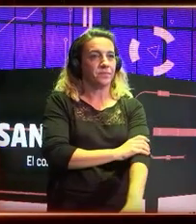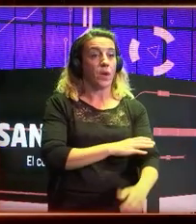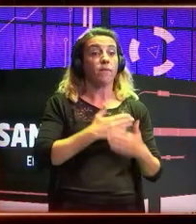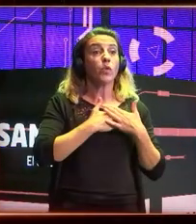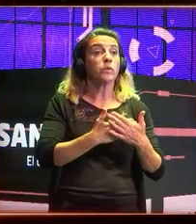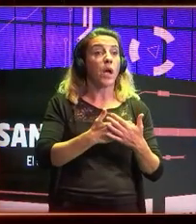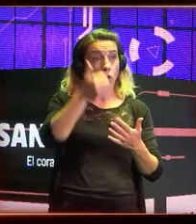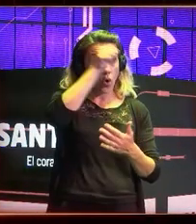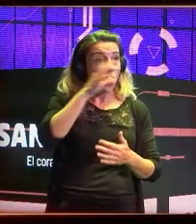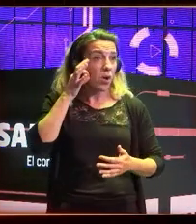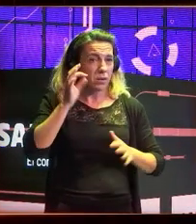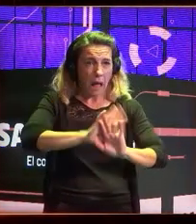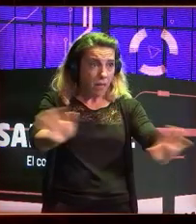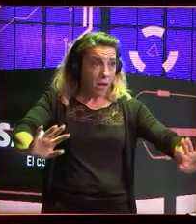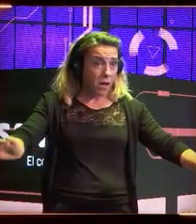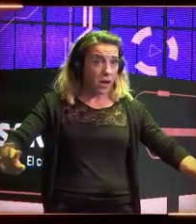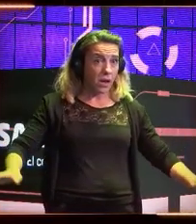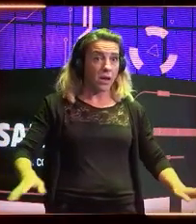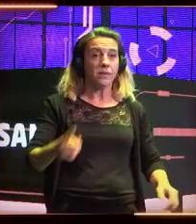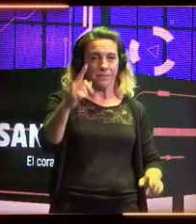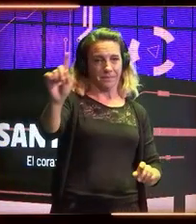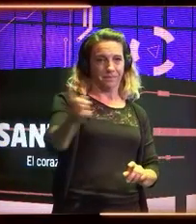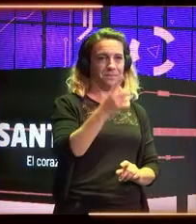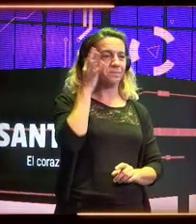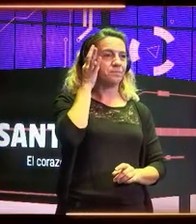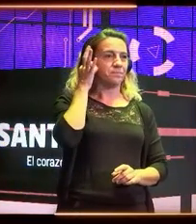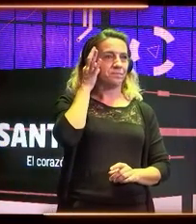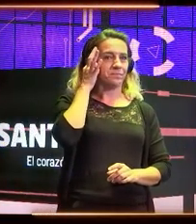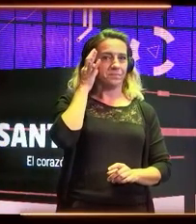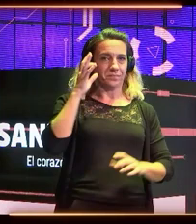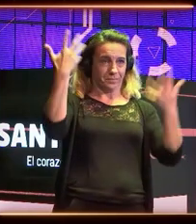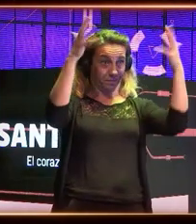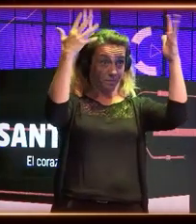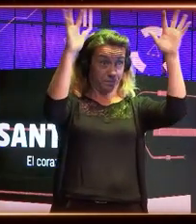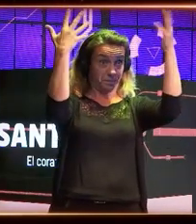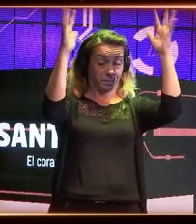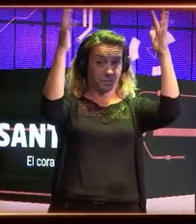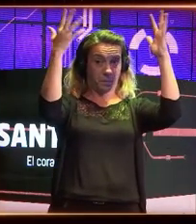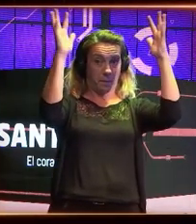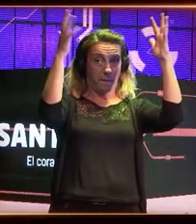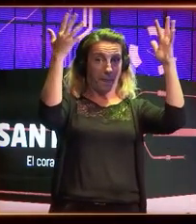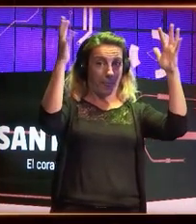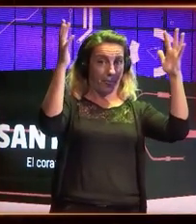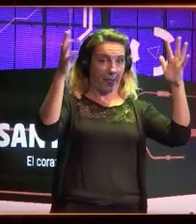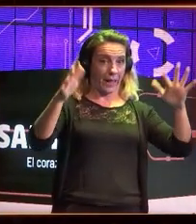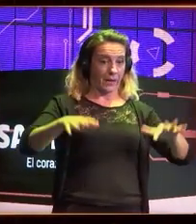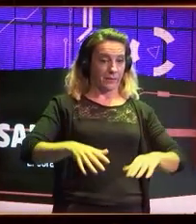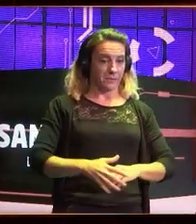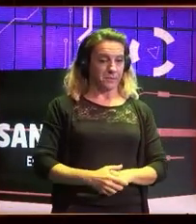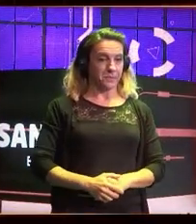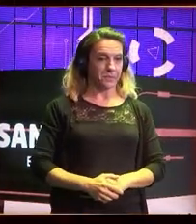voluntario voluntaria nadie Ah ha una voluntaria un aplauso un aplauso un aplauso